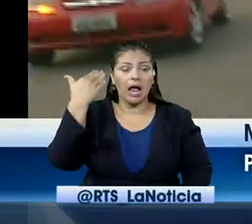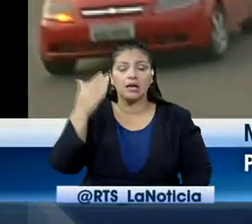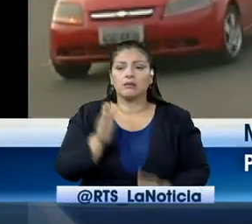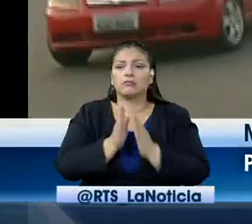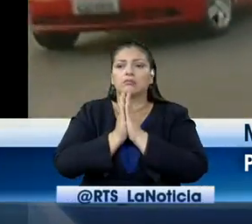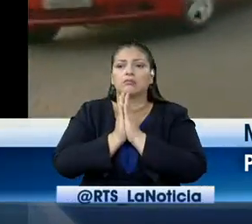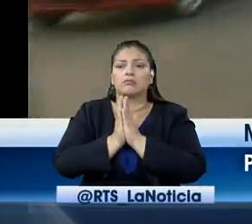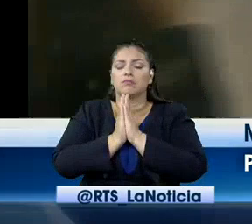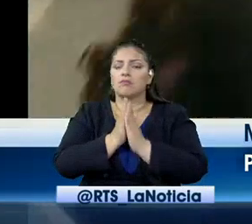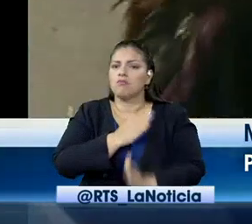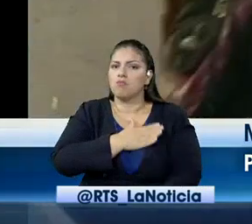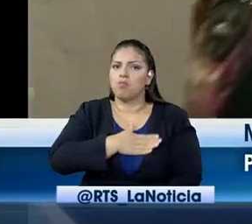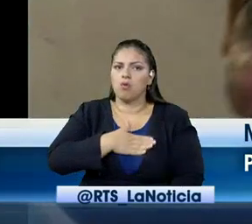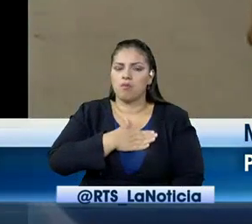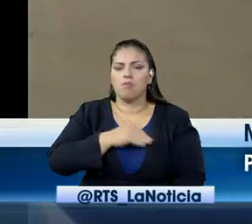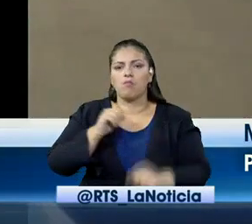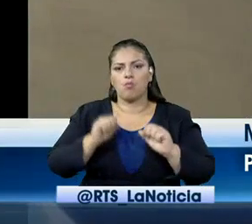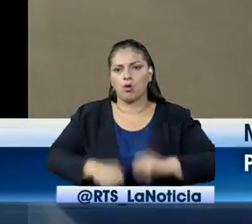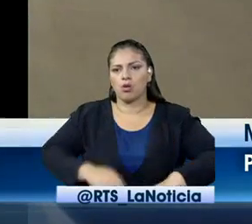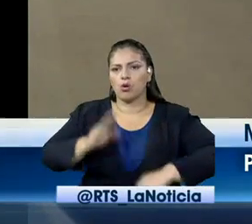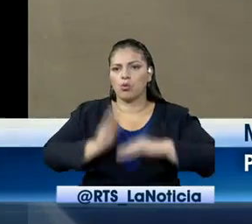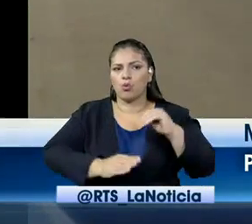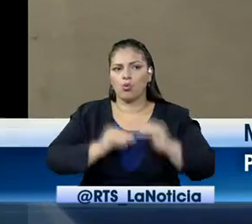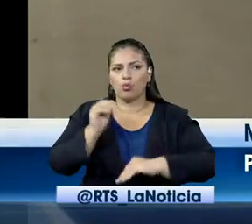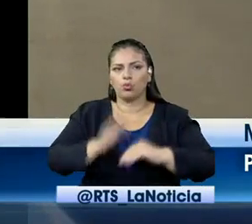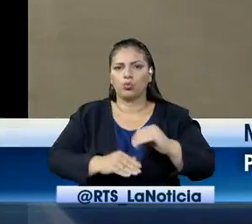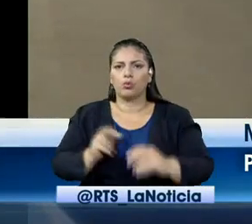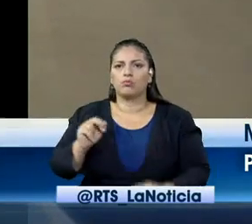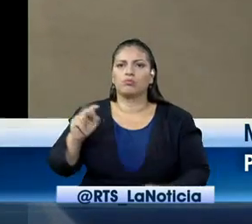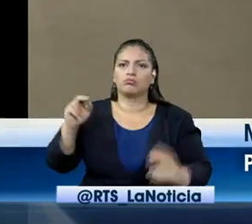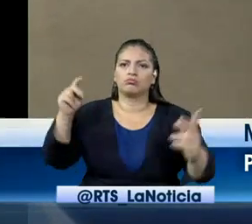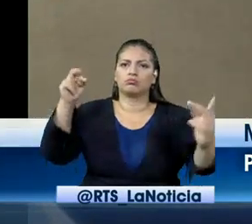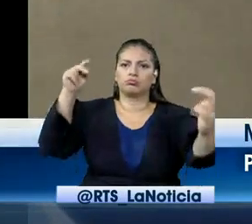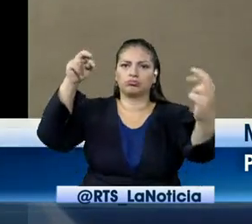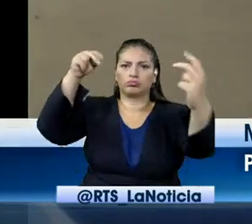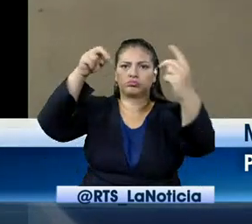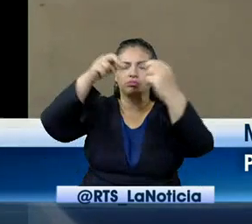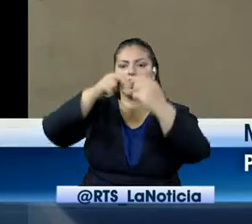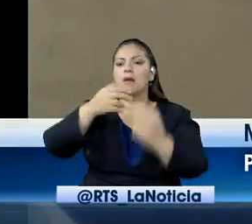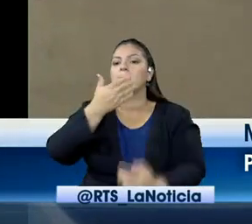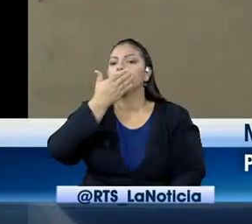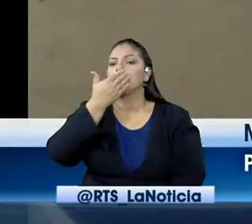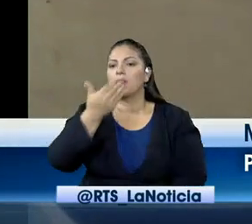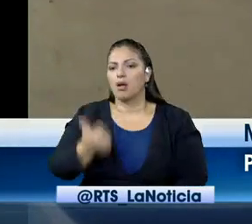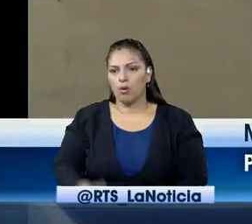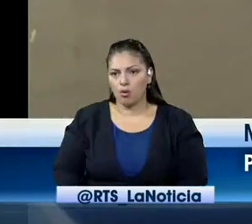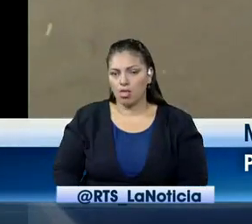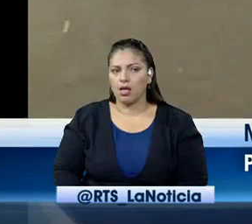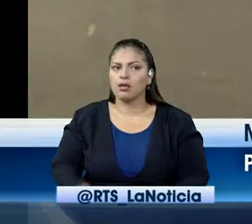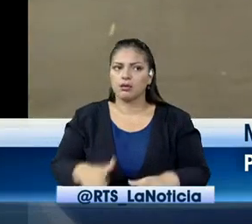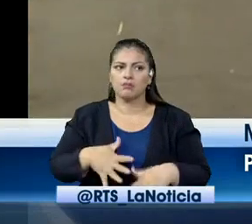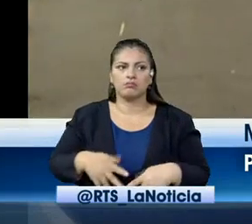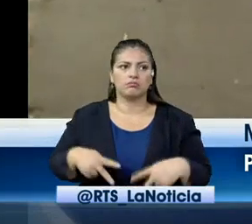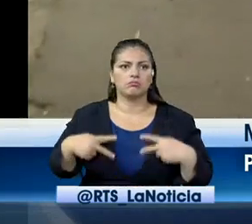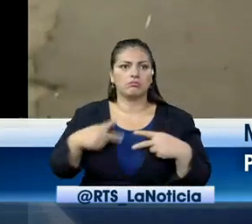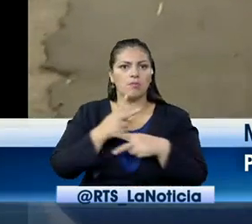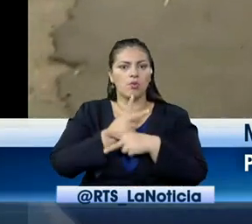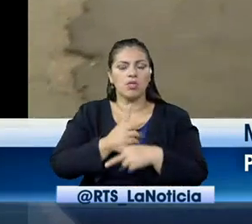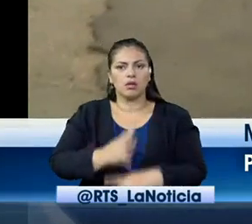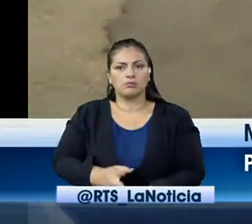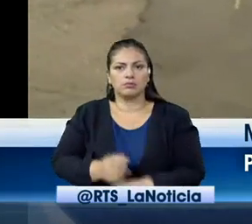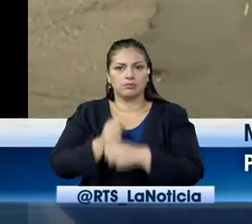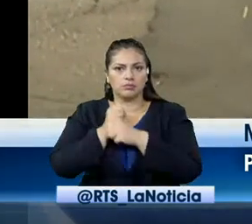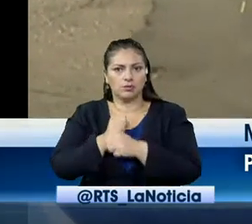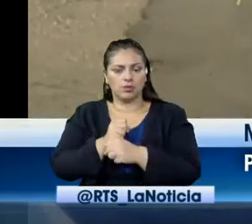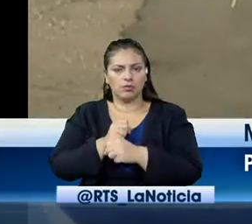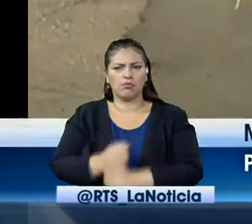que ellos puedan construirnos aquí un paso de nivel para pasar al otro lado, para tener un poco más de seguridad, porque eso es lo que se necesita aquí desde hace mucho